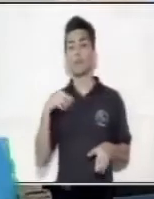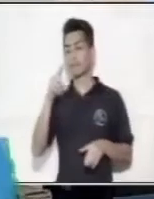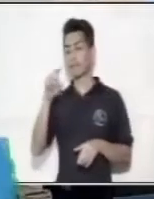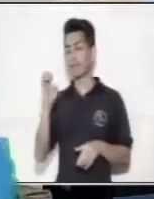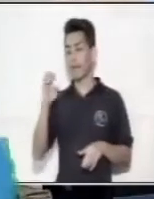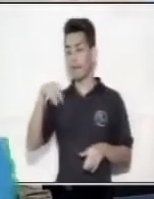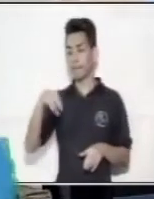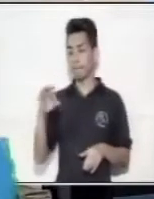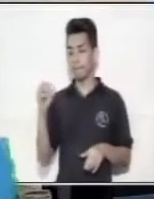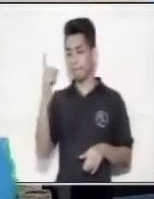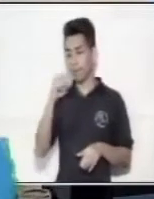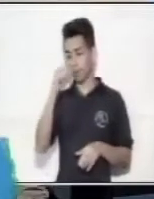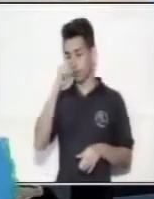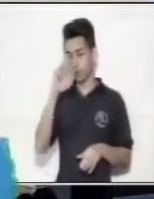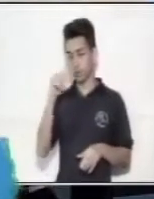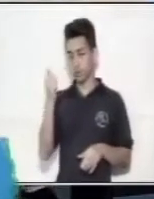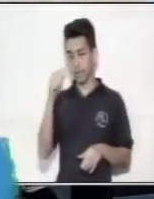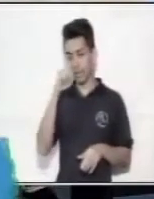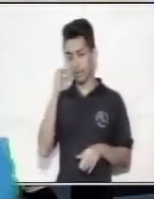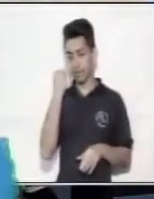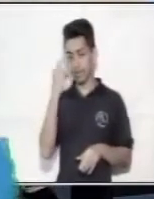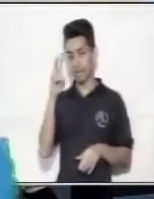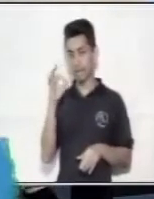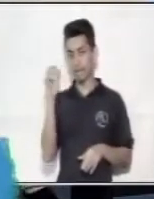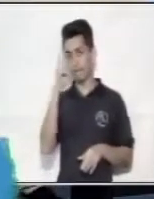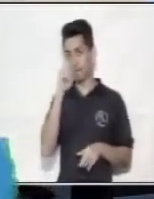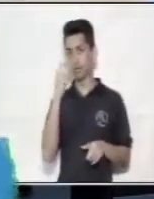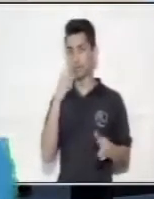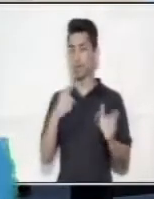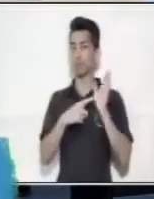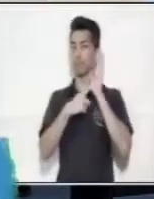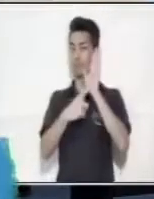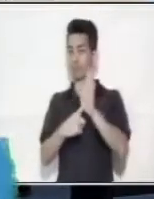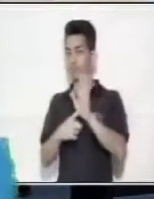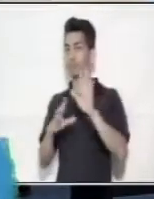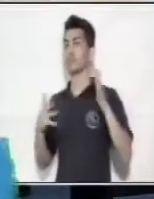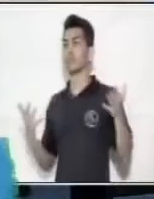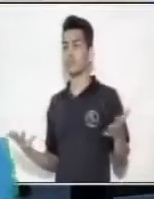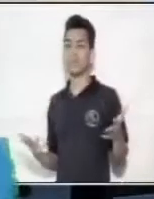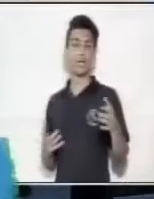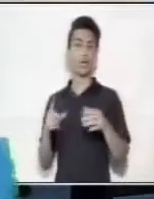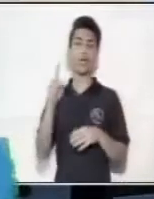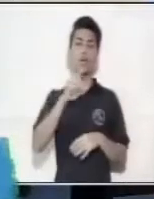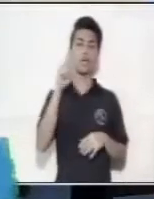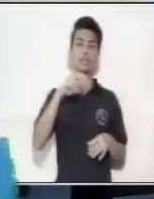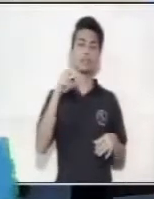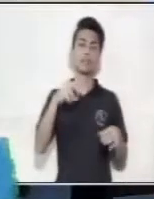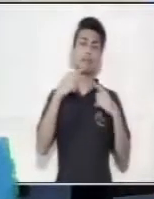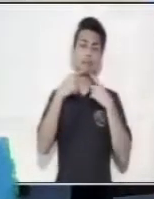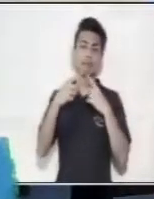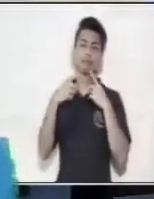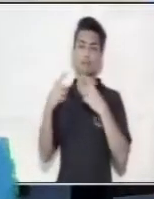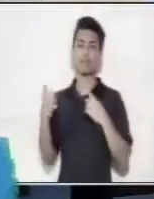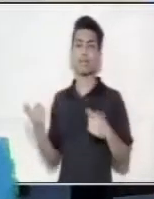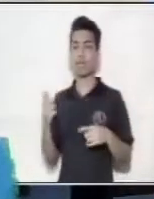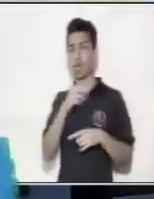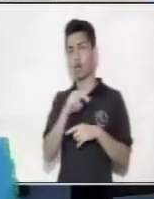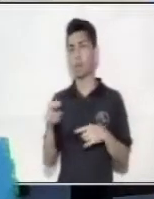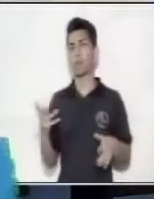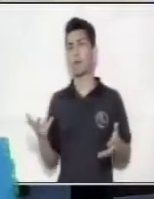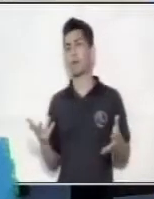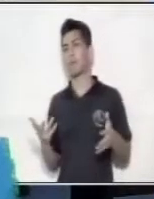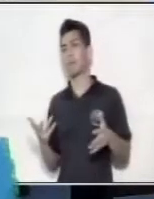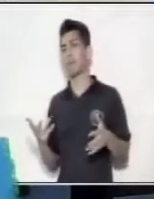pronombres demostrativos aluden al sujeto sin tener que mencionarlo. Los pronombres demostrativos también pueden